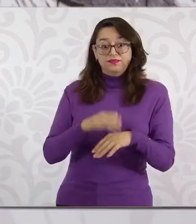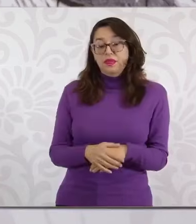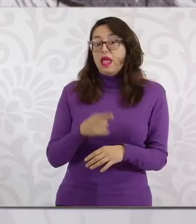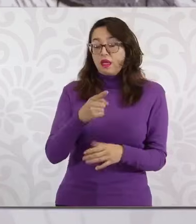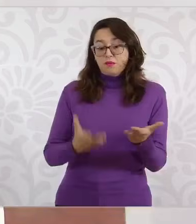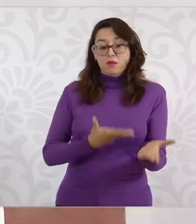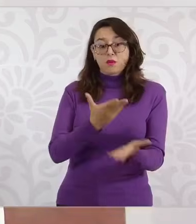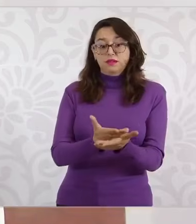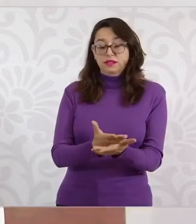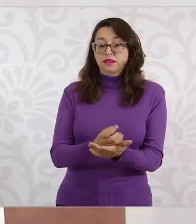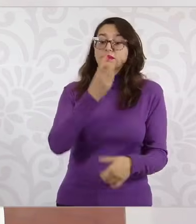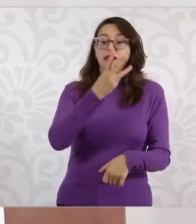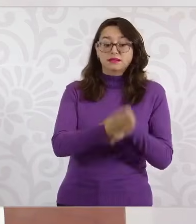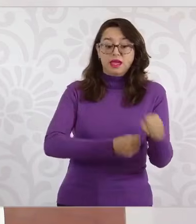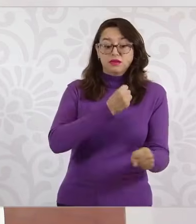periodo,